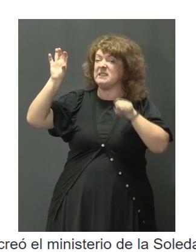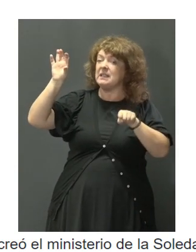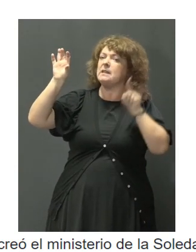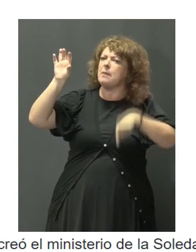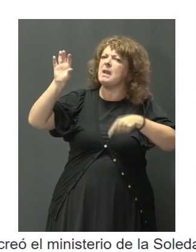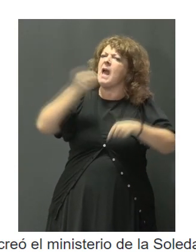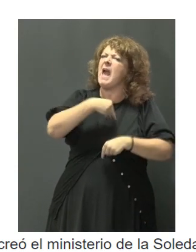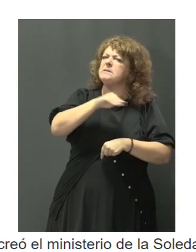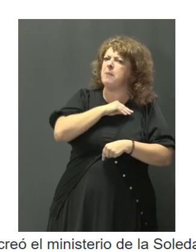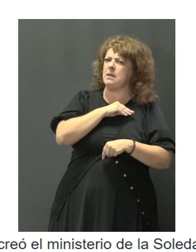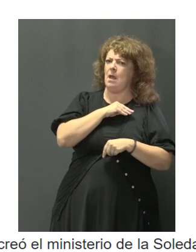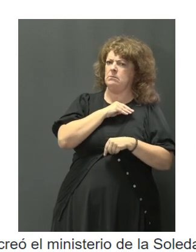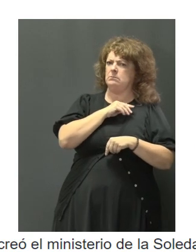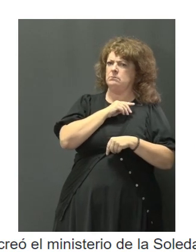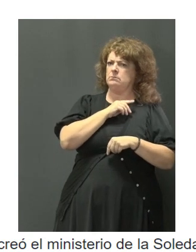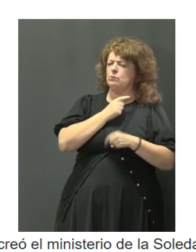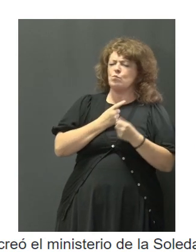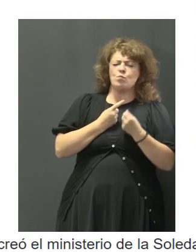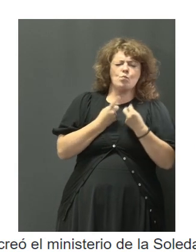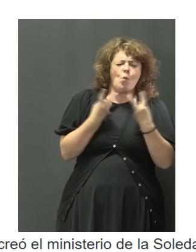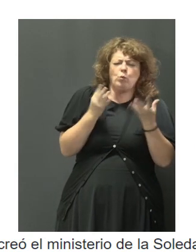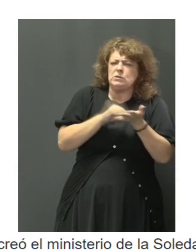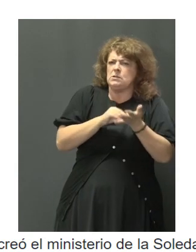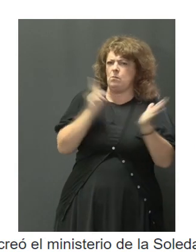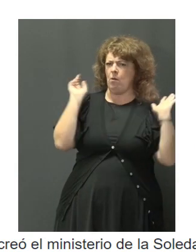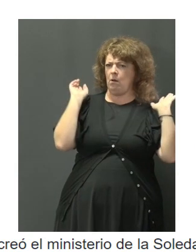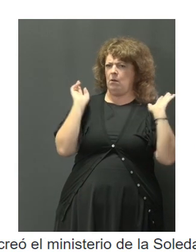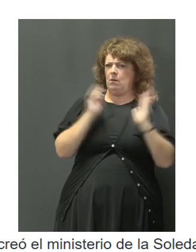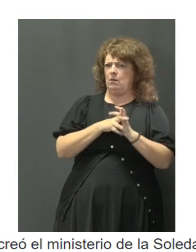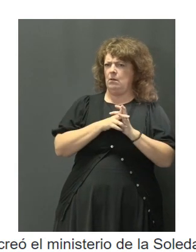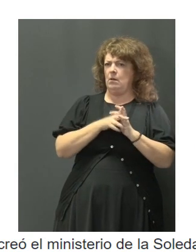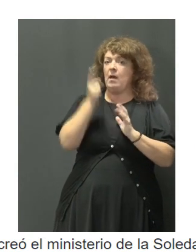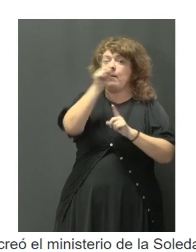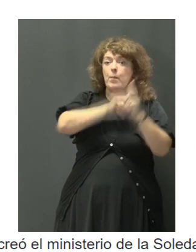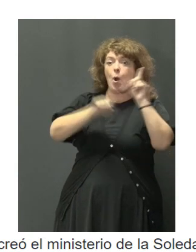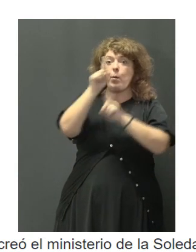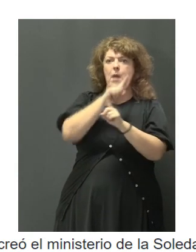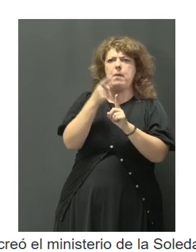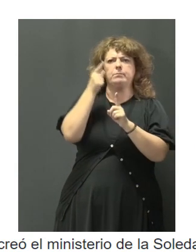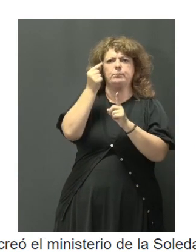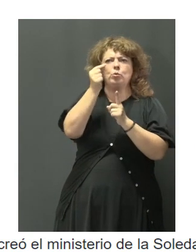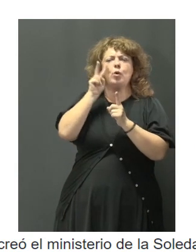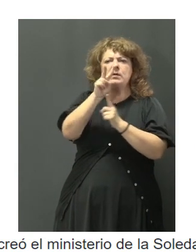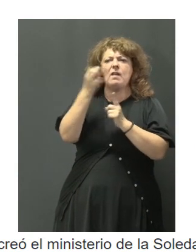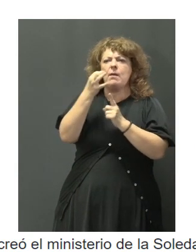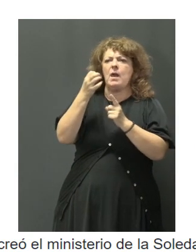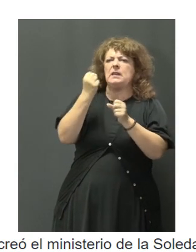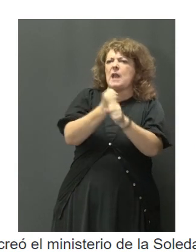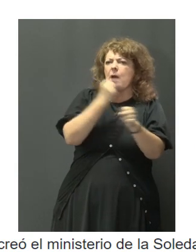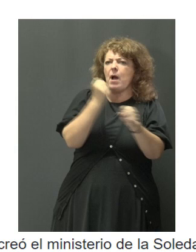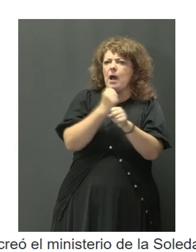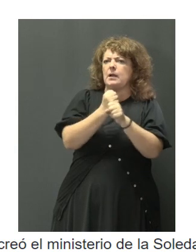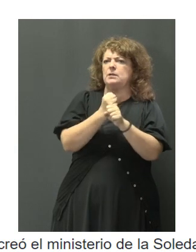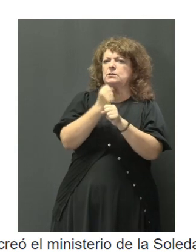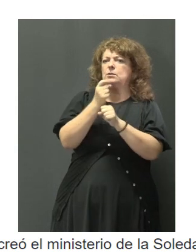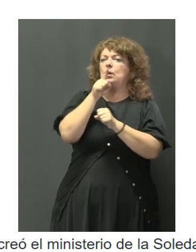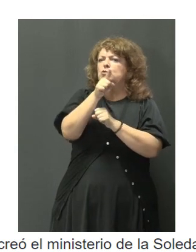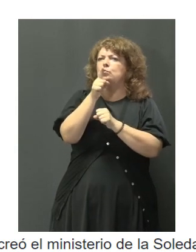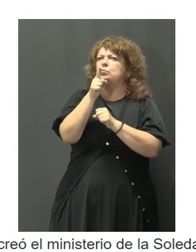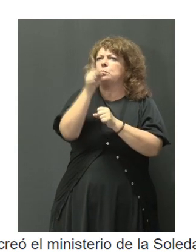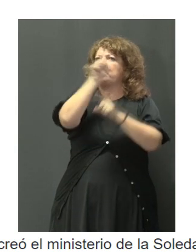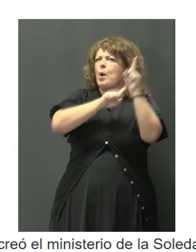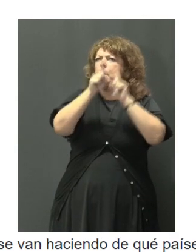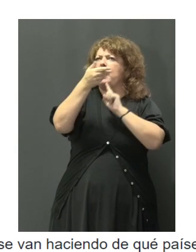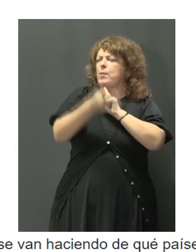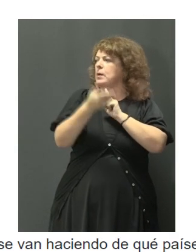España. Entonces es un problema que hay que abordar. Una parte muy importante, y vamos a ver hasta qué punto la